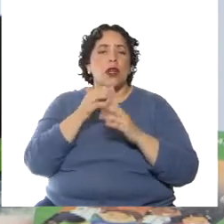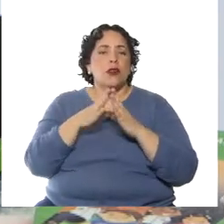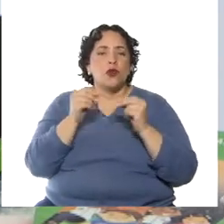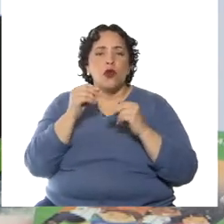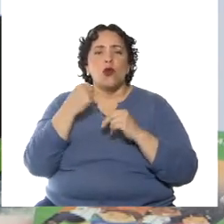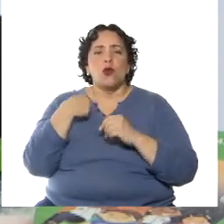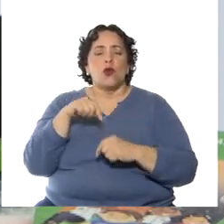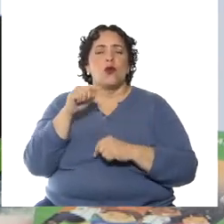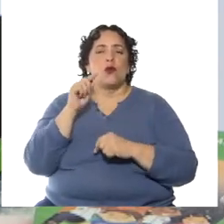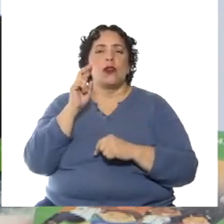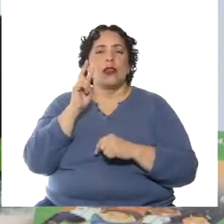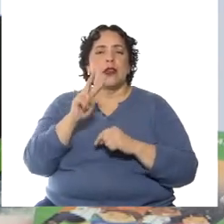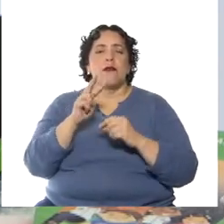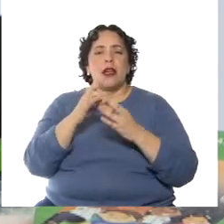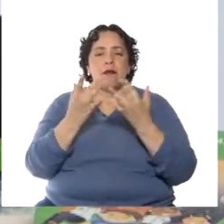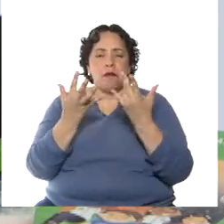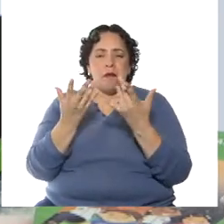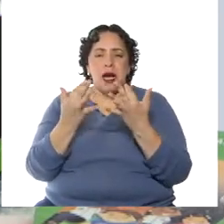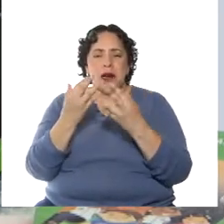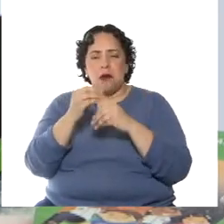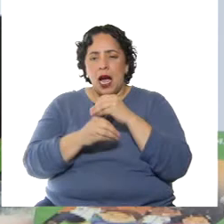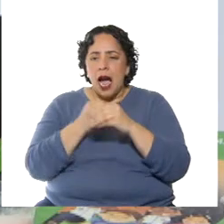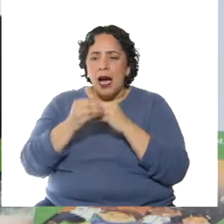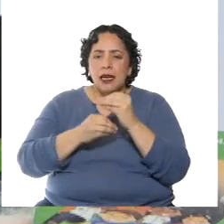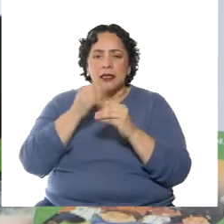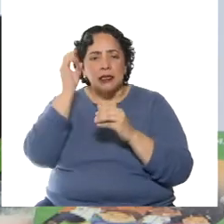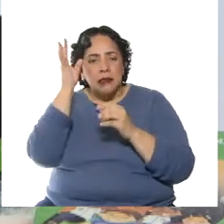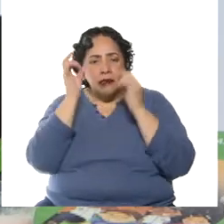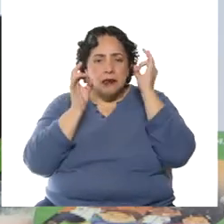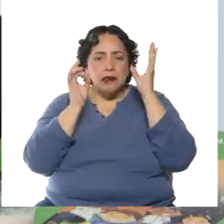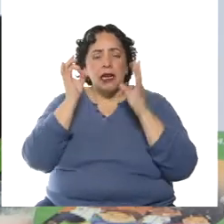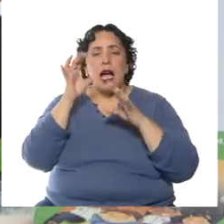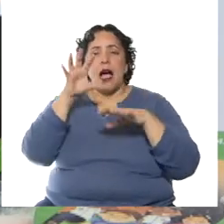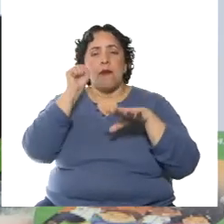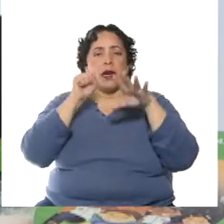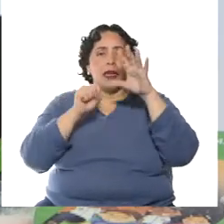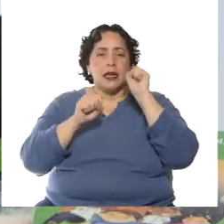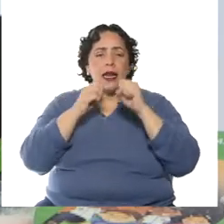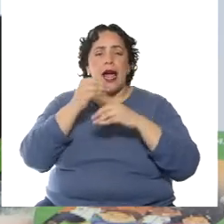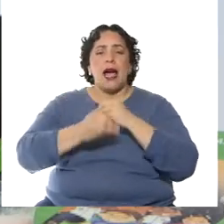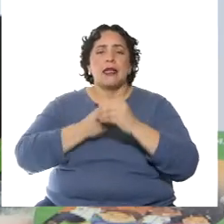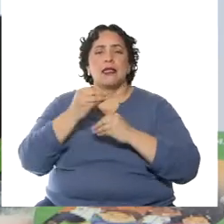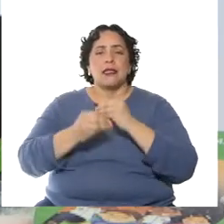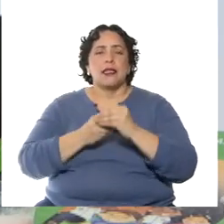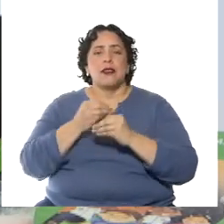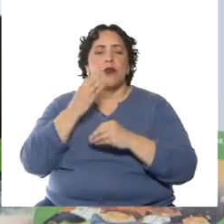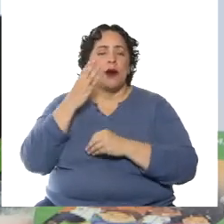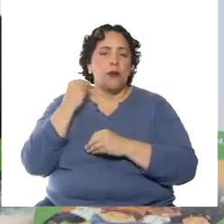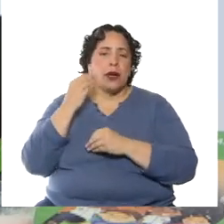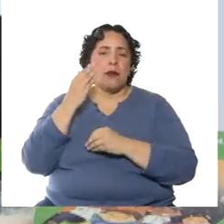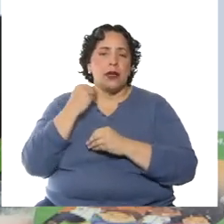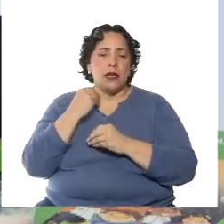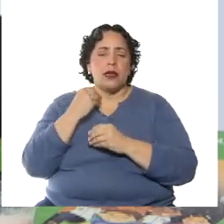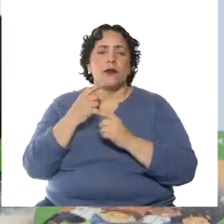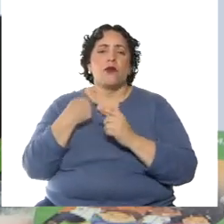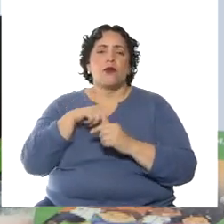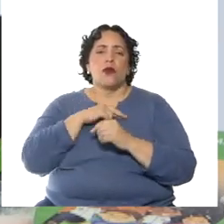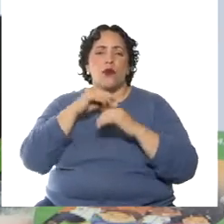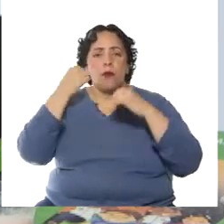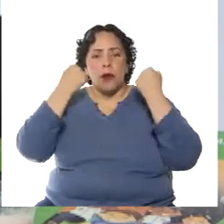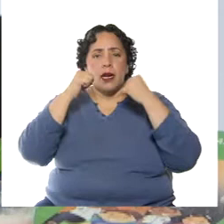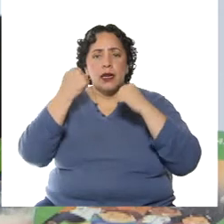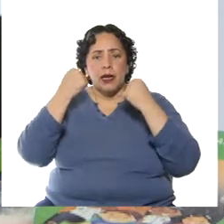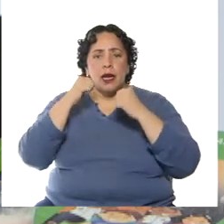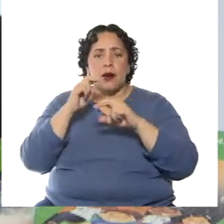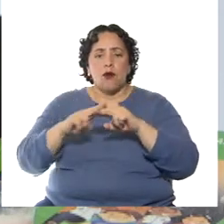lo que tenga que ver con manualidades, con este tipo de cosas, de aprender haciendo, ¿verdad? De experimentar. Entonces vamos a practicar con nuestros